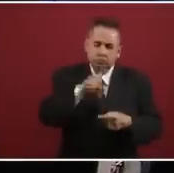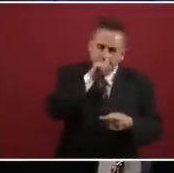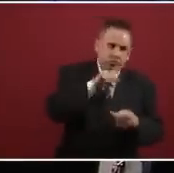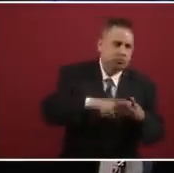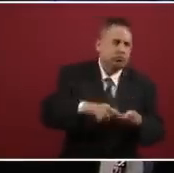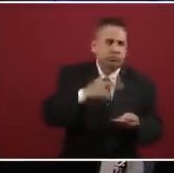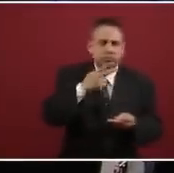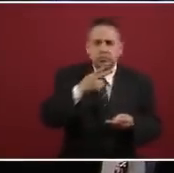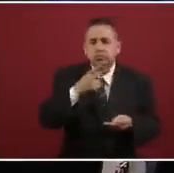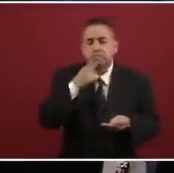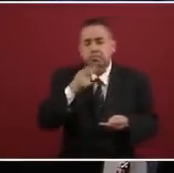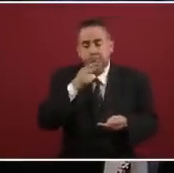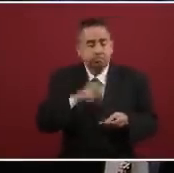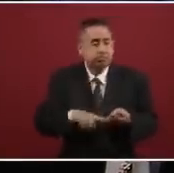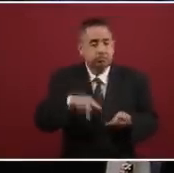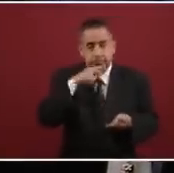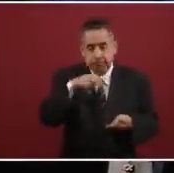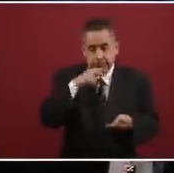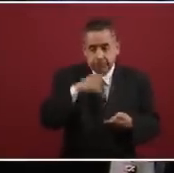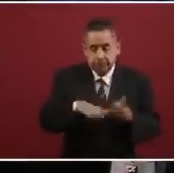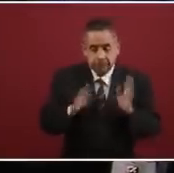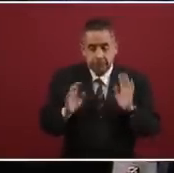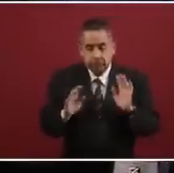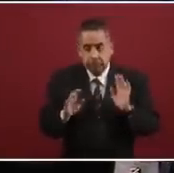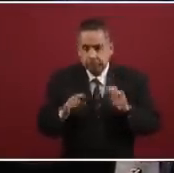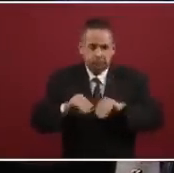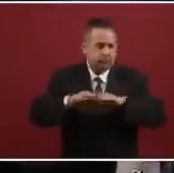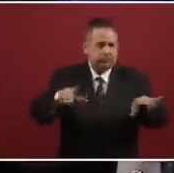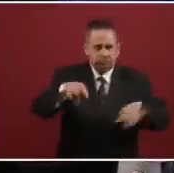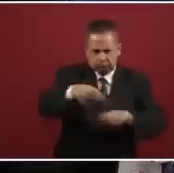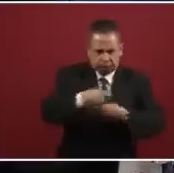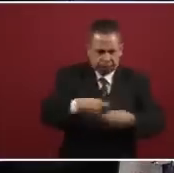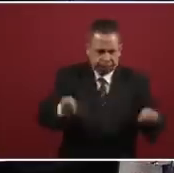azúcar, que tiene toda la información